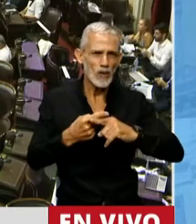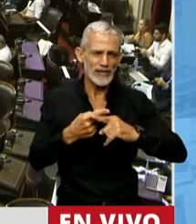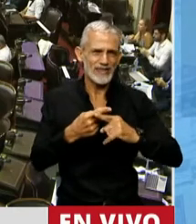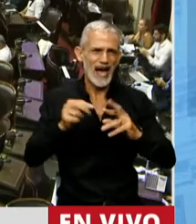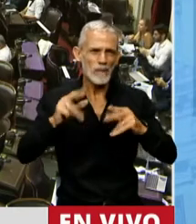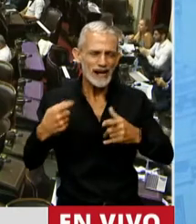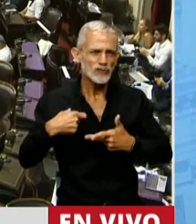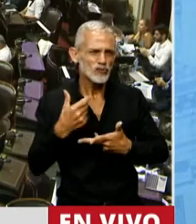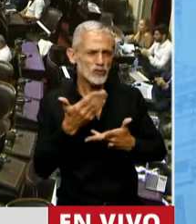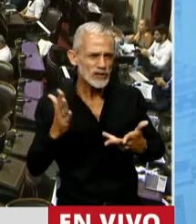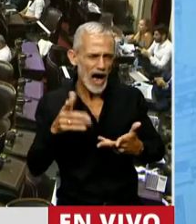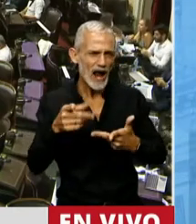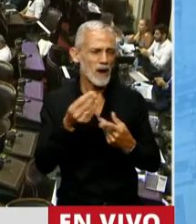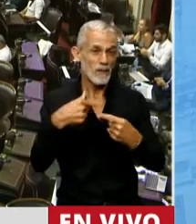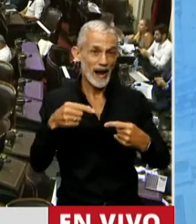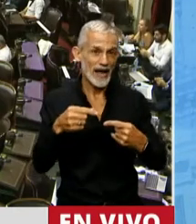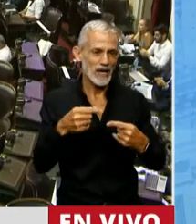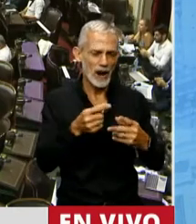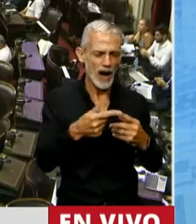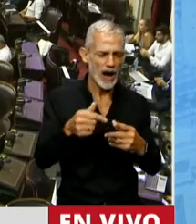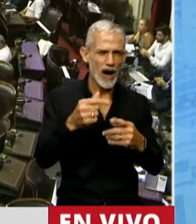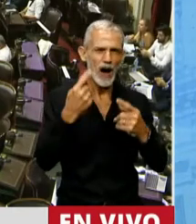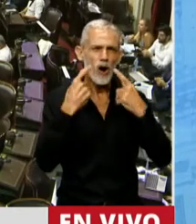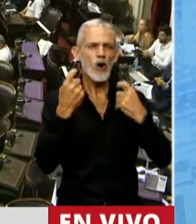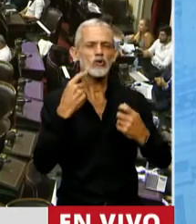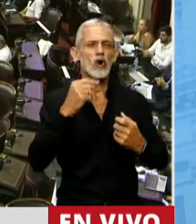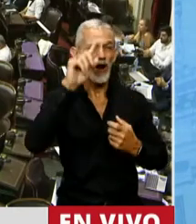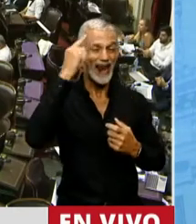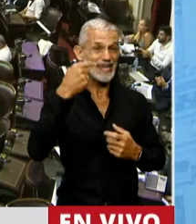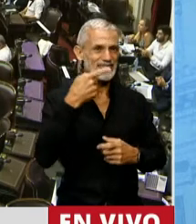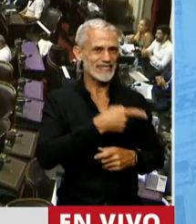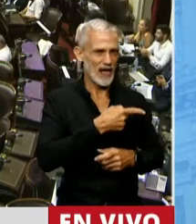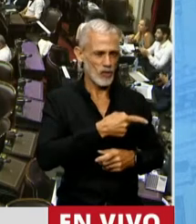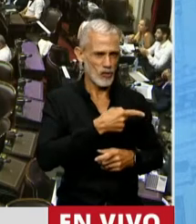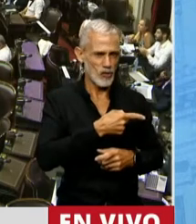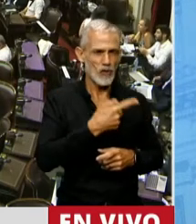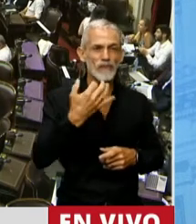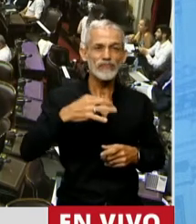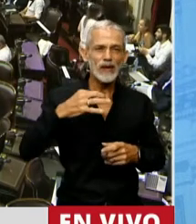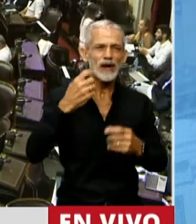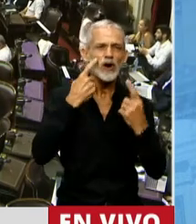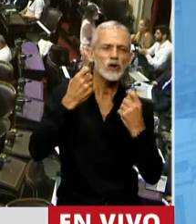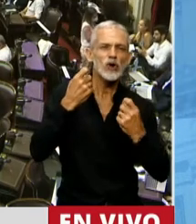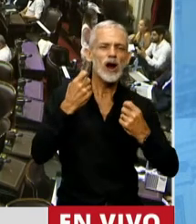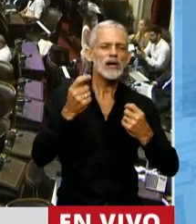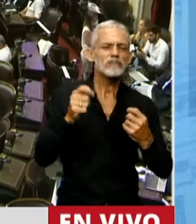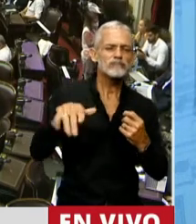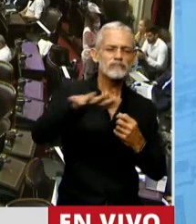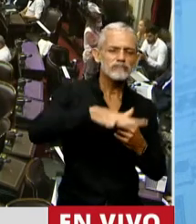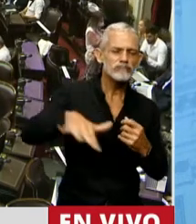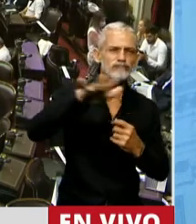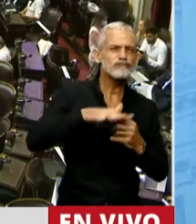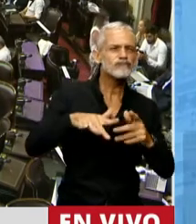políticas sociales que vayan y custodien desde el Estado los intereses de los más débiles.